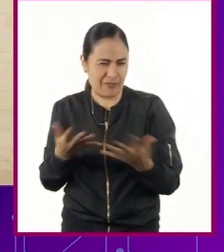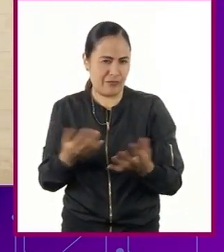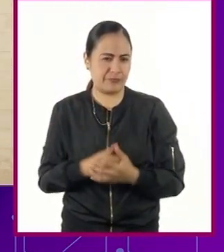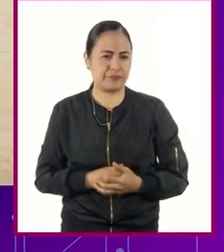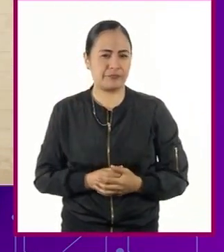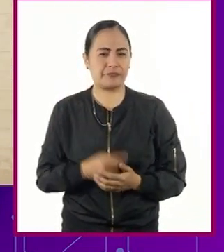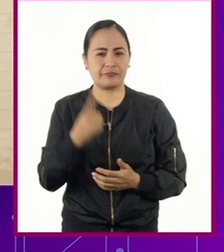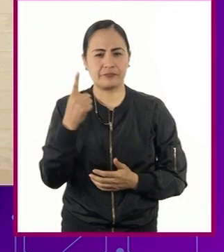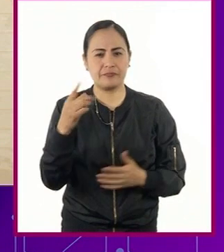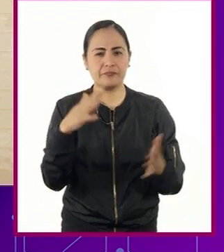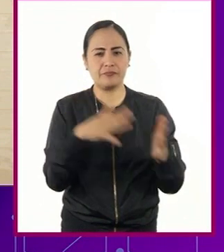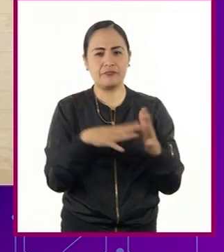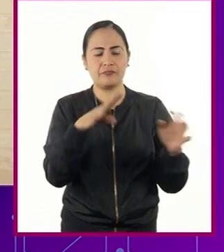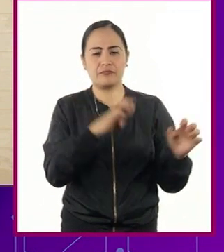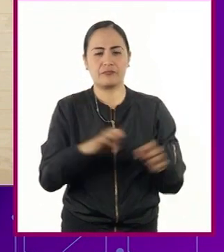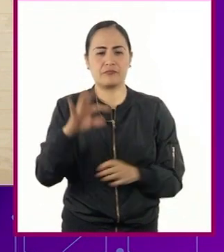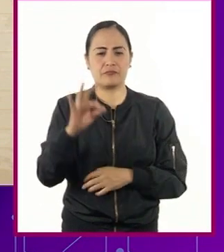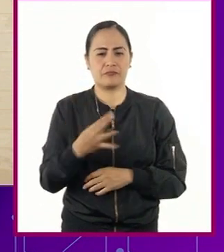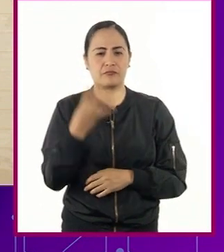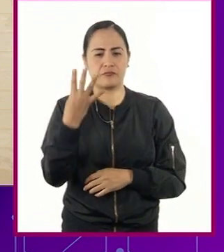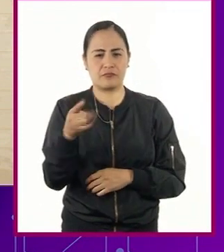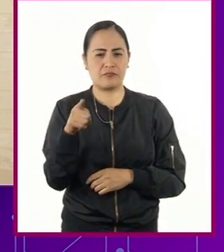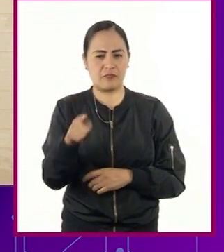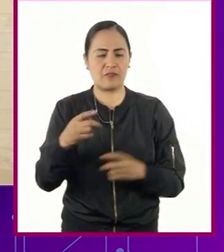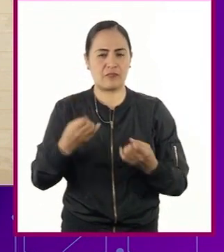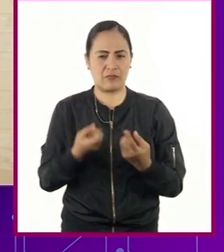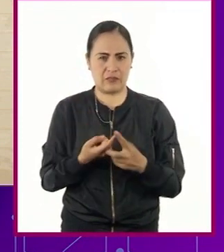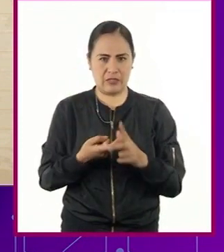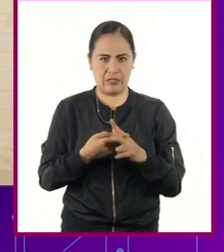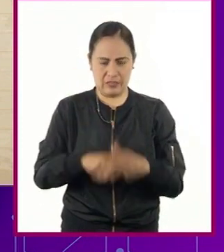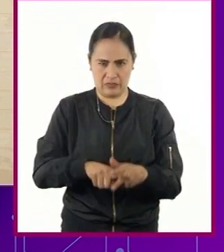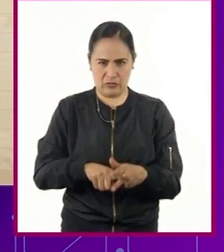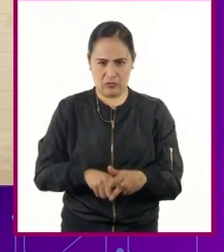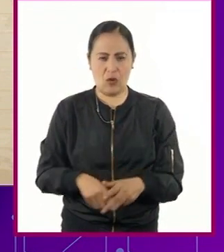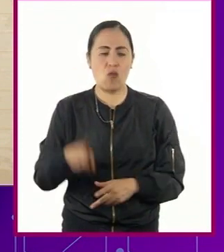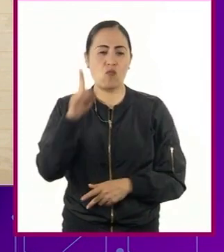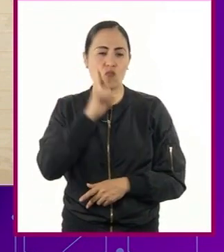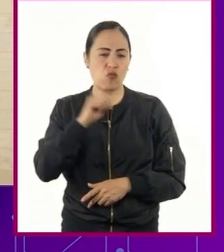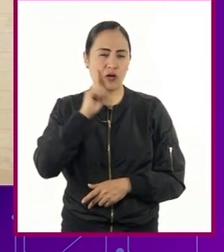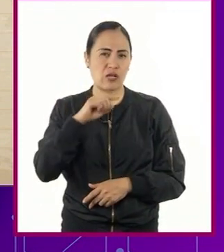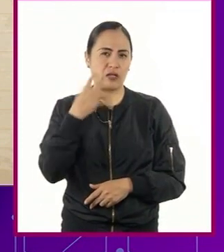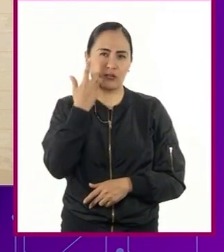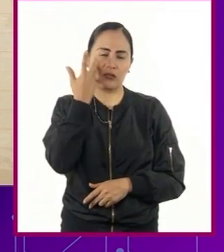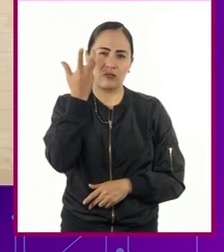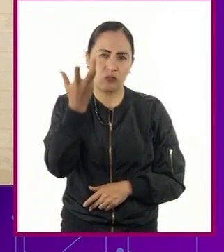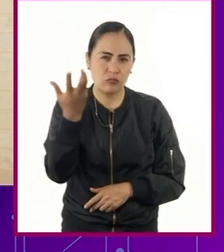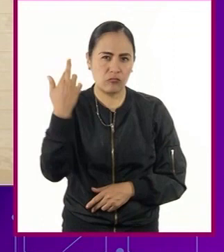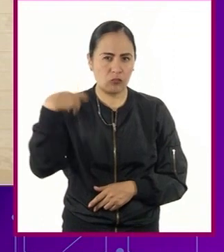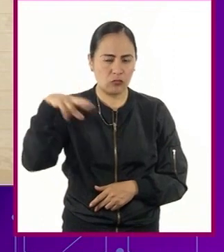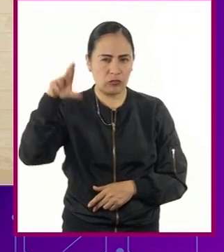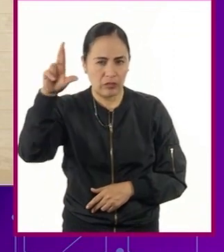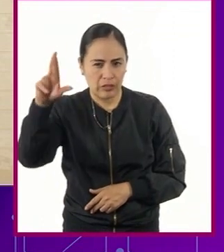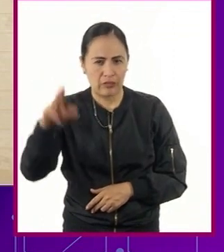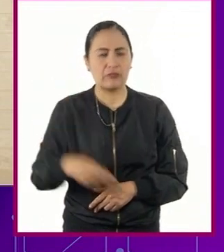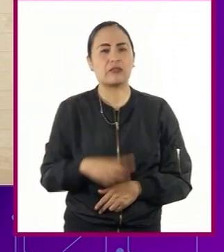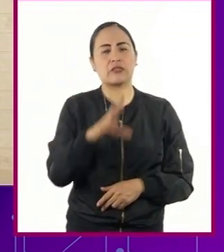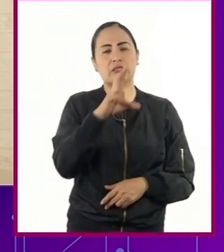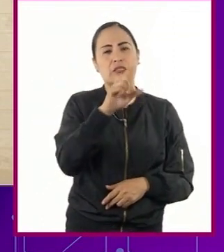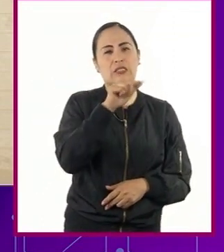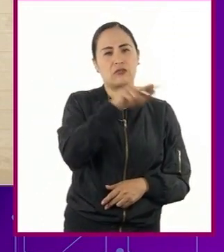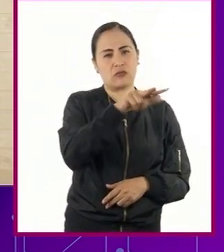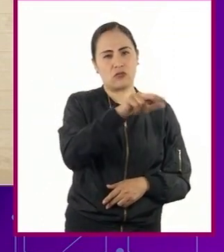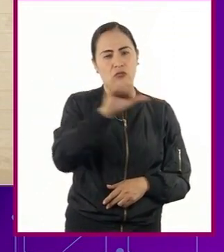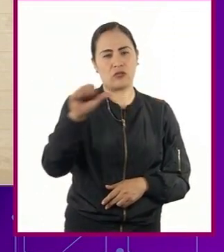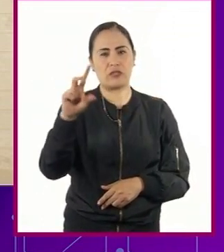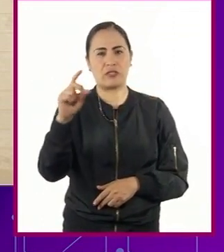el Servicio Auxiliario Femenile, de mujeres voluntarias de entre 18 a 45 años que servían de auxiliares para